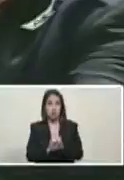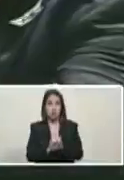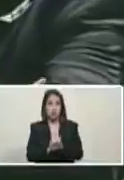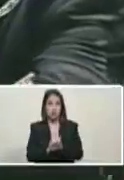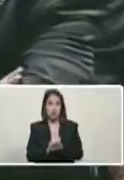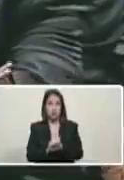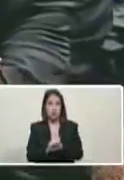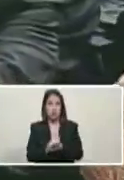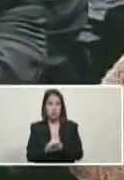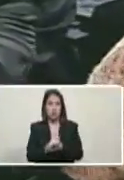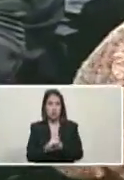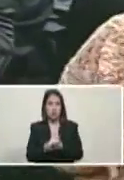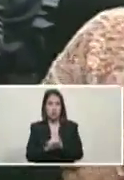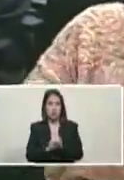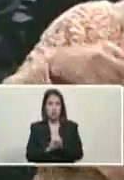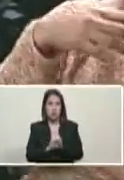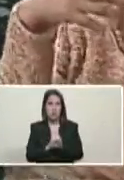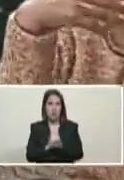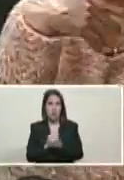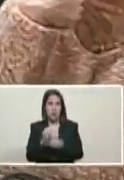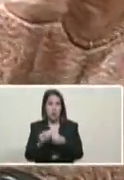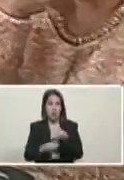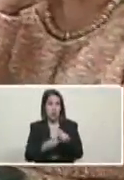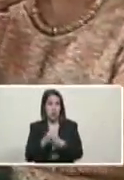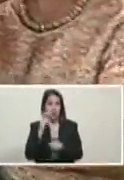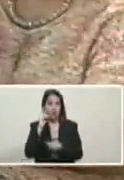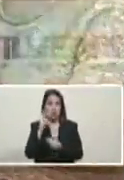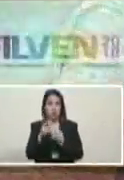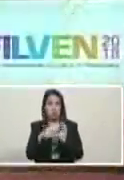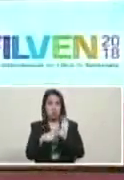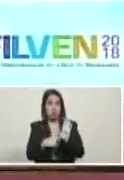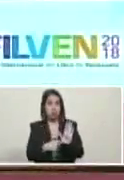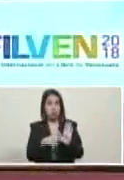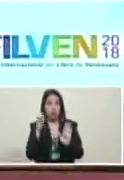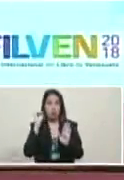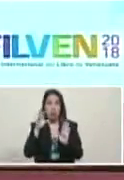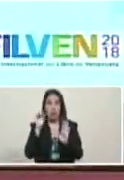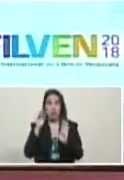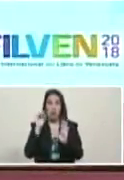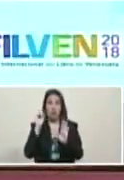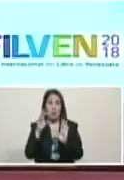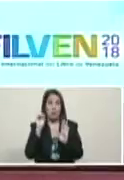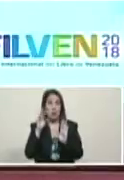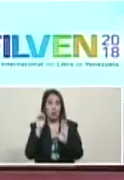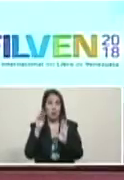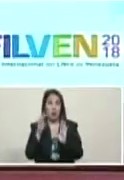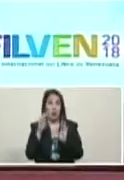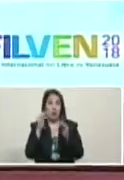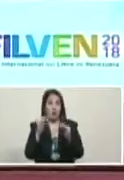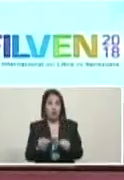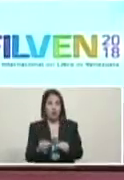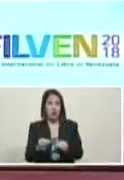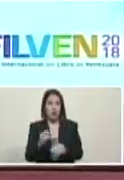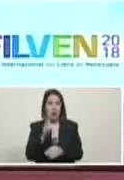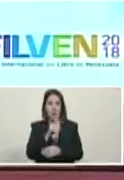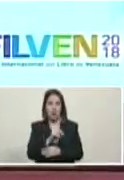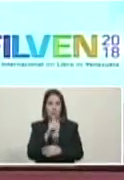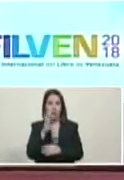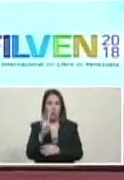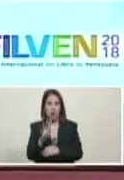De manera simultánea, yo estoy transmitiendo este evento de instalación oficial de la edición número